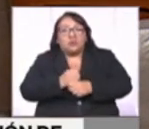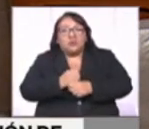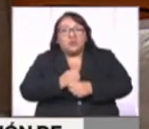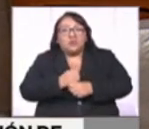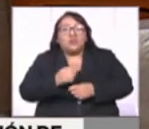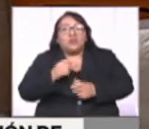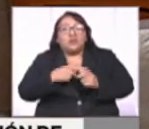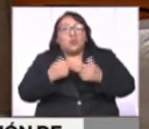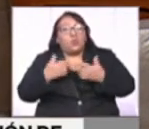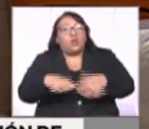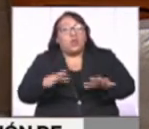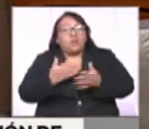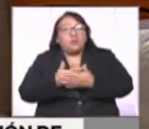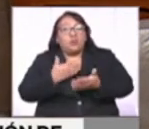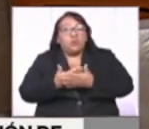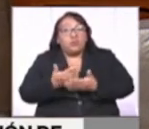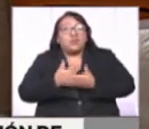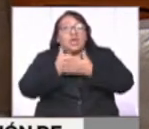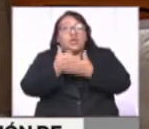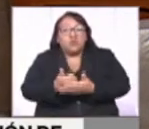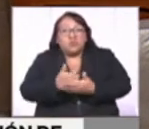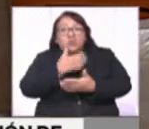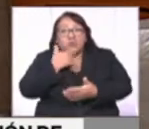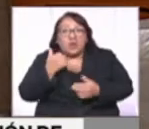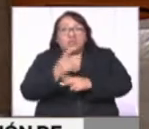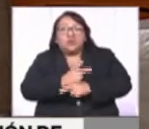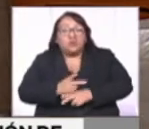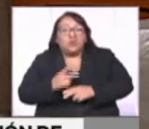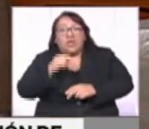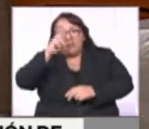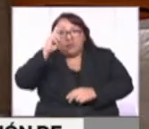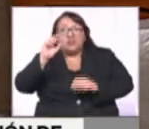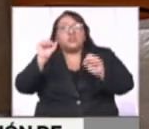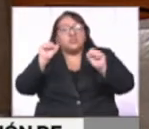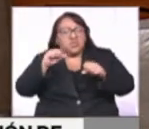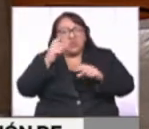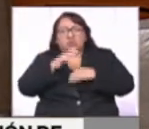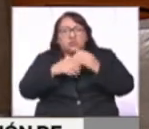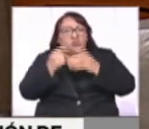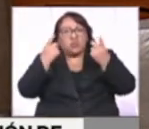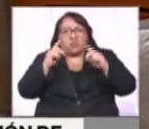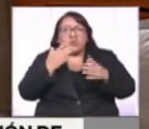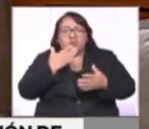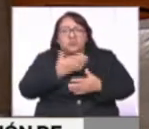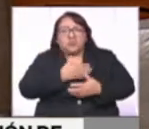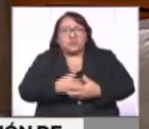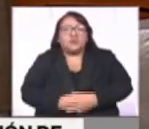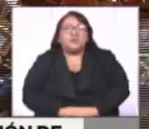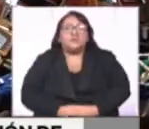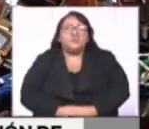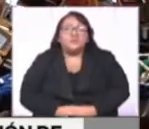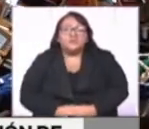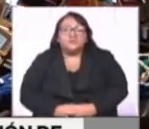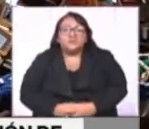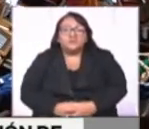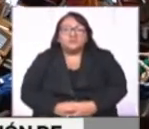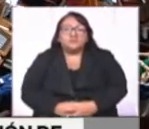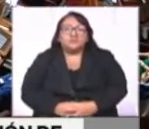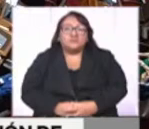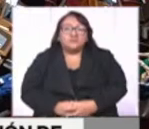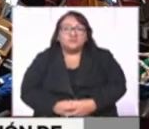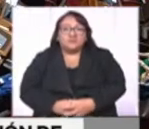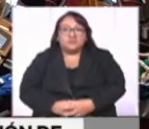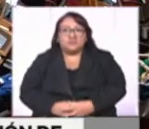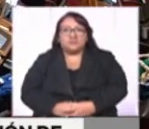razón de él, cualquier propuesta que ayude a mejorar la seguridad en el país, creo que todos tenemos que estar de acuerdo. Gracias, señor presidente. Muchas